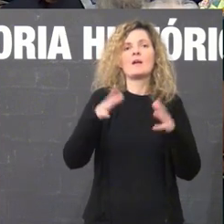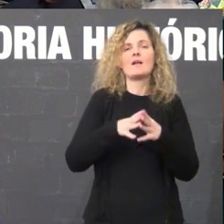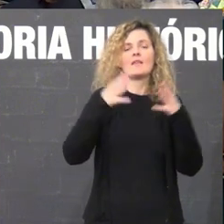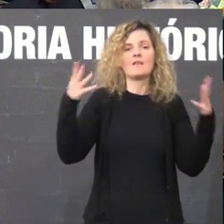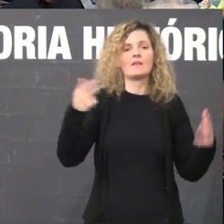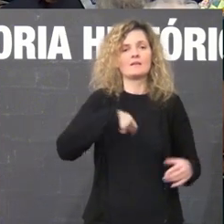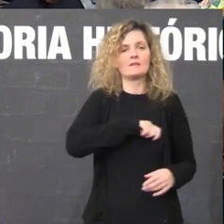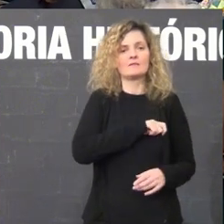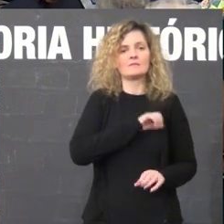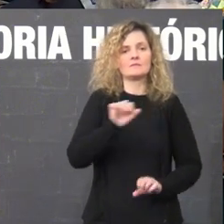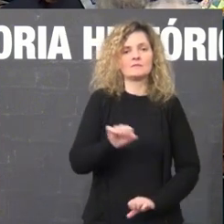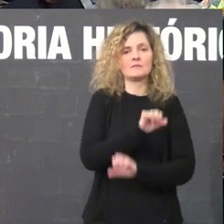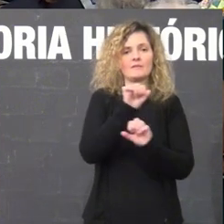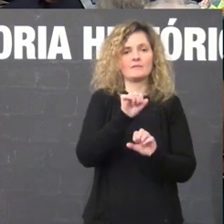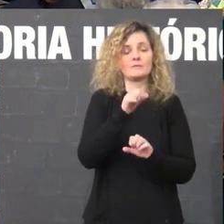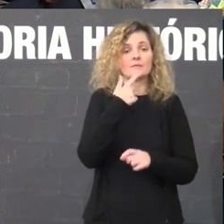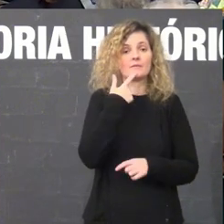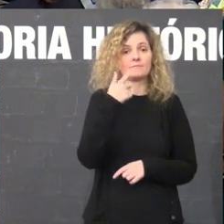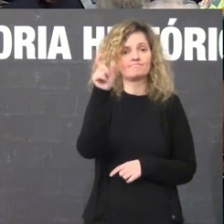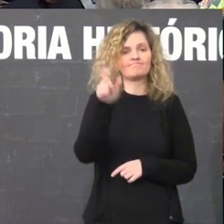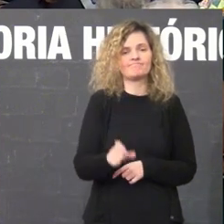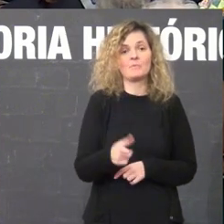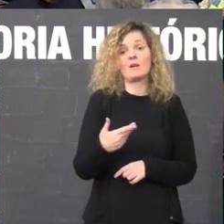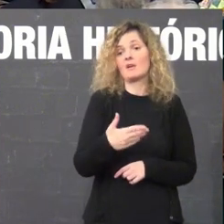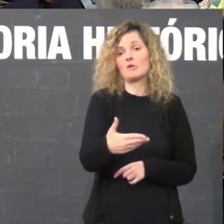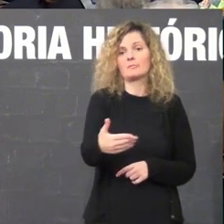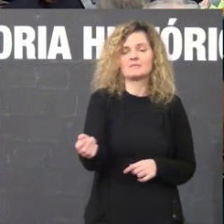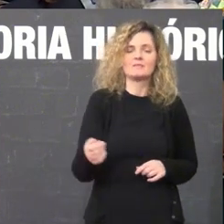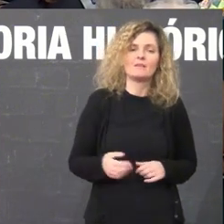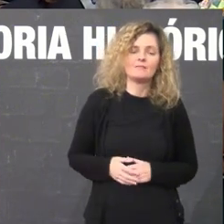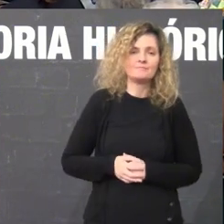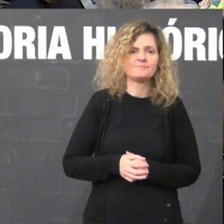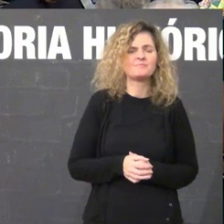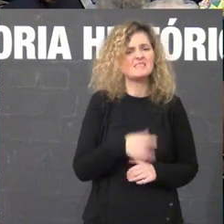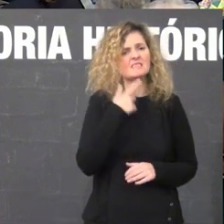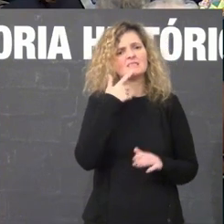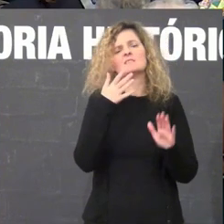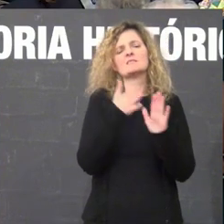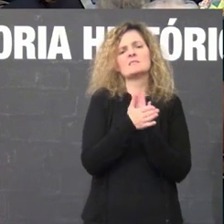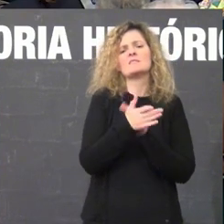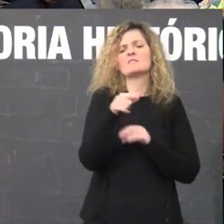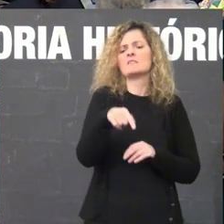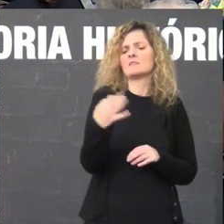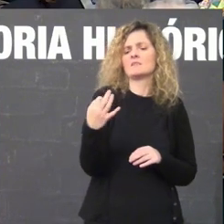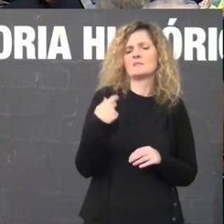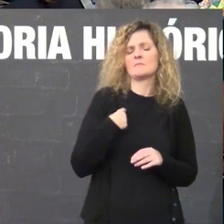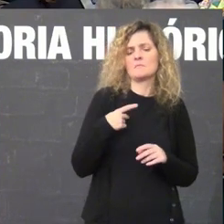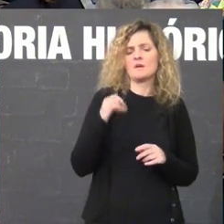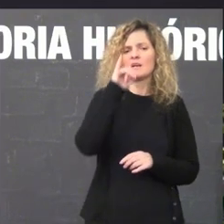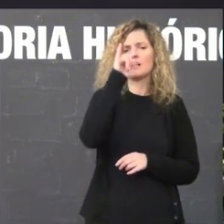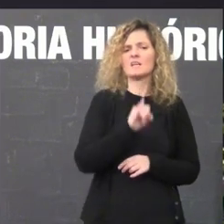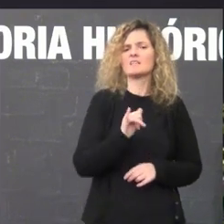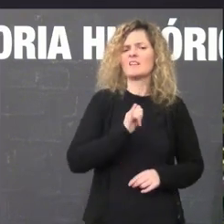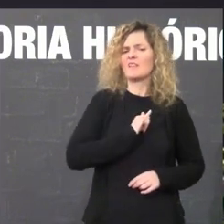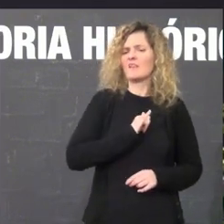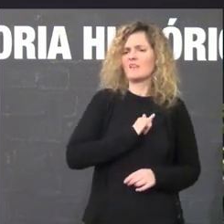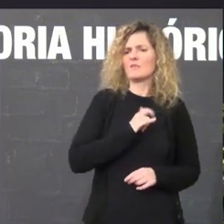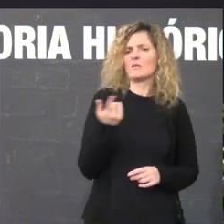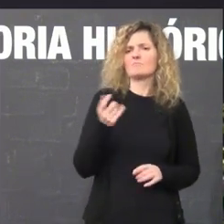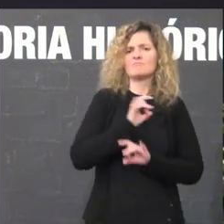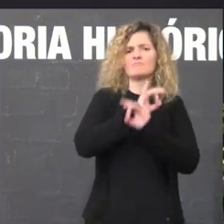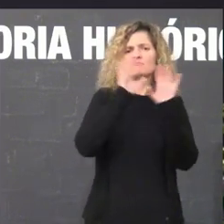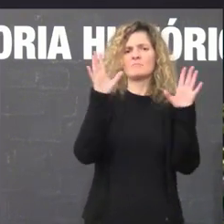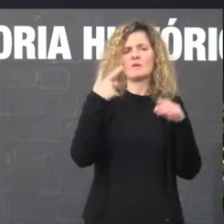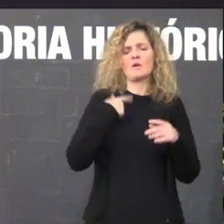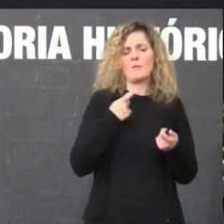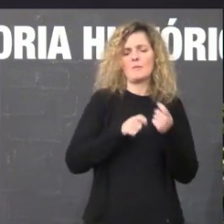España defendí almeyda en un pasa nada el precisamente no marco de esta crisis de identidades cuando